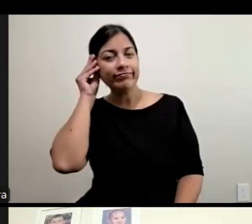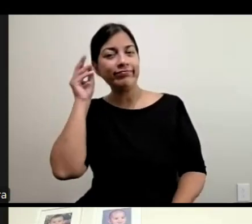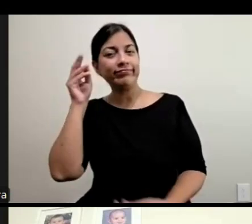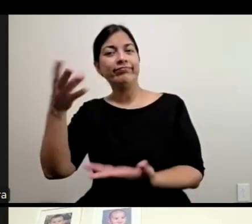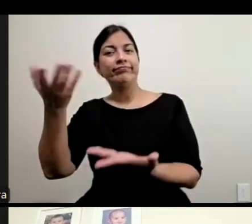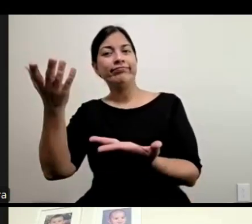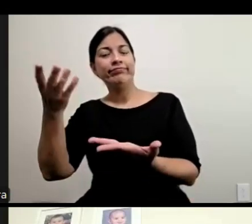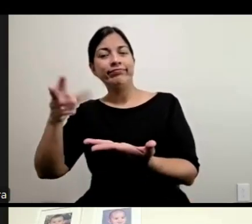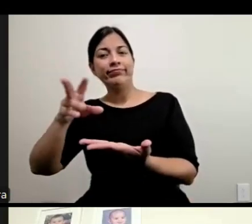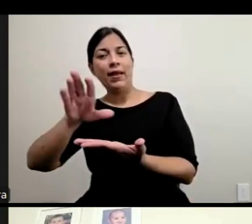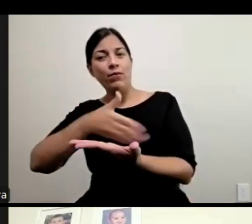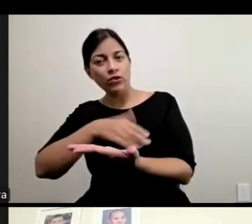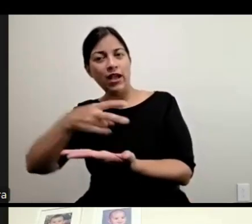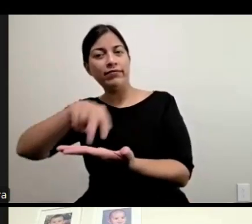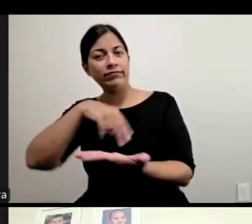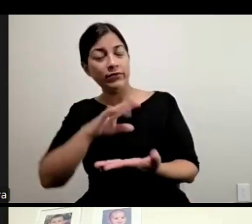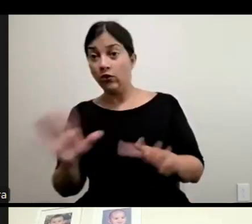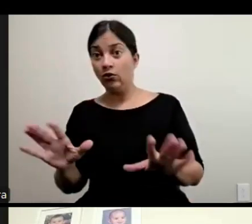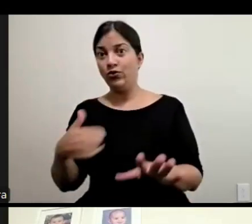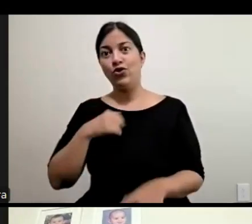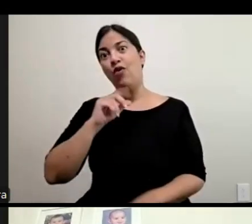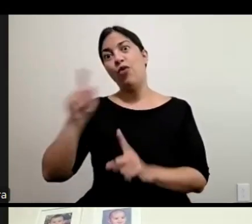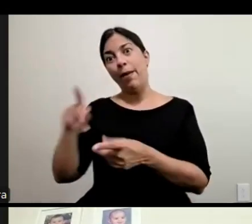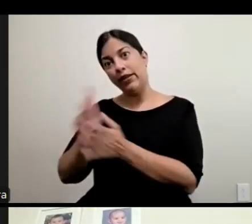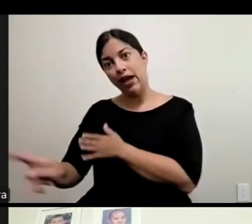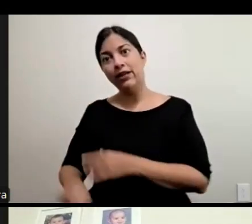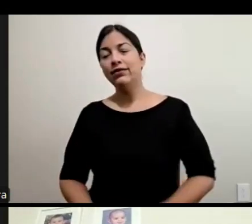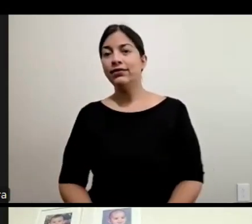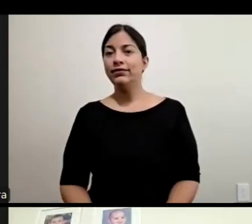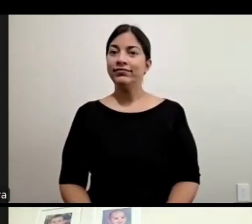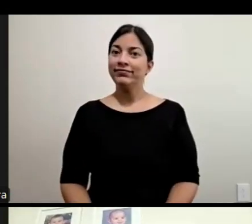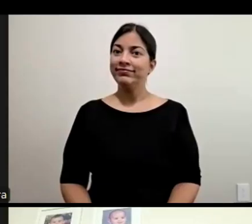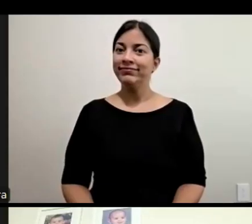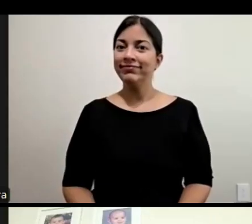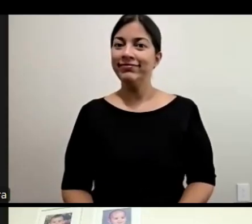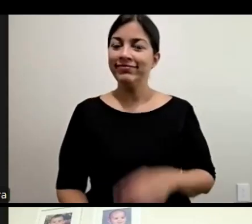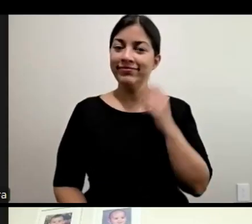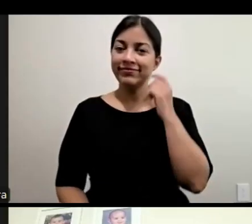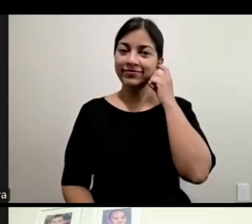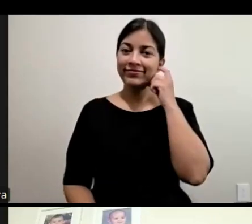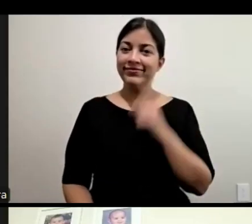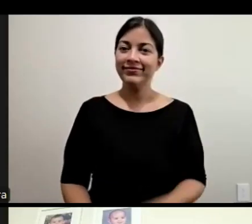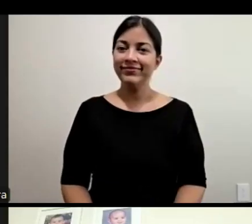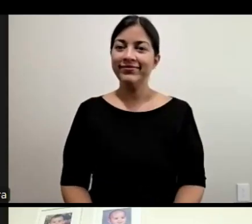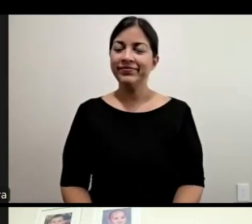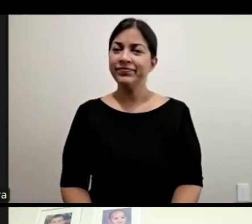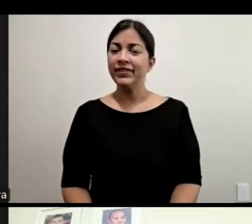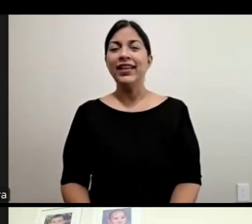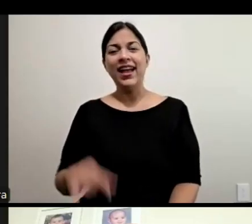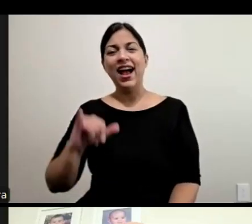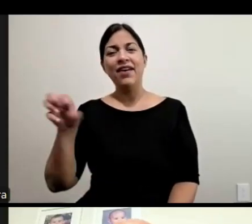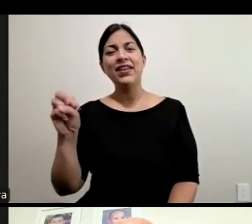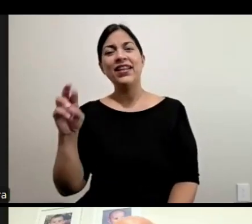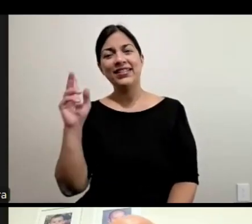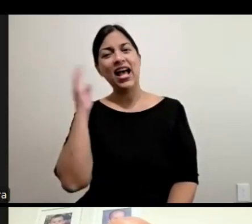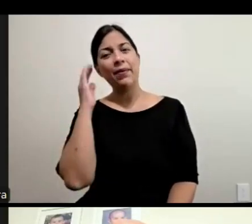yo dije, no, yo los voy a matar, los voy a matar, no voy a poner. Tengo que, Javier sabe de lo que estoy hablando.